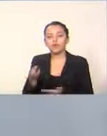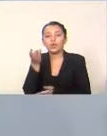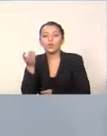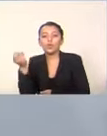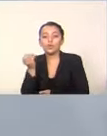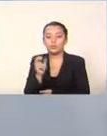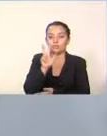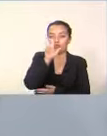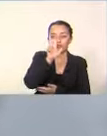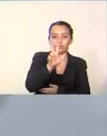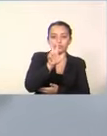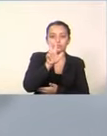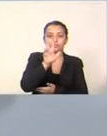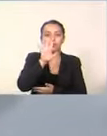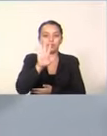352 chibolas.